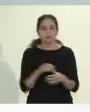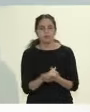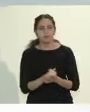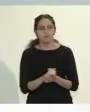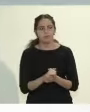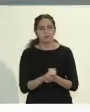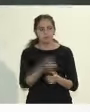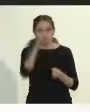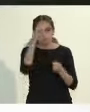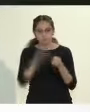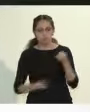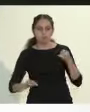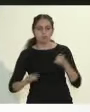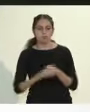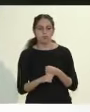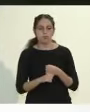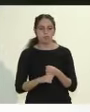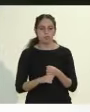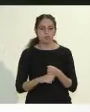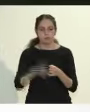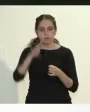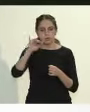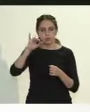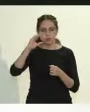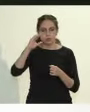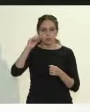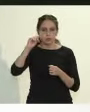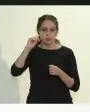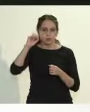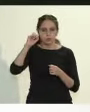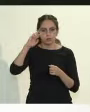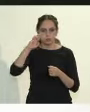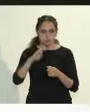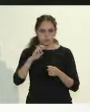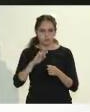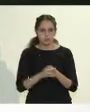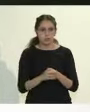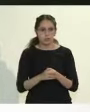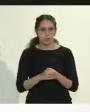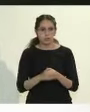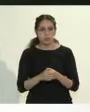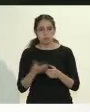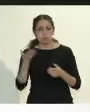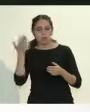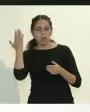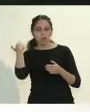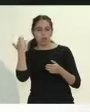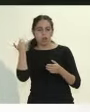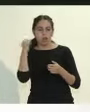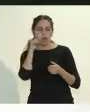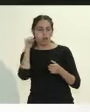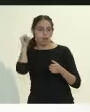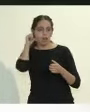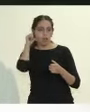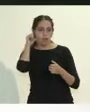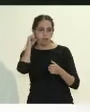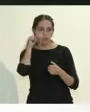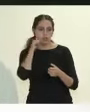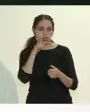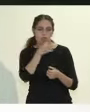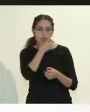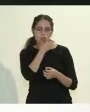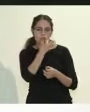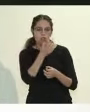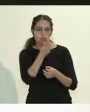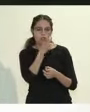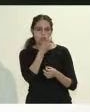finalmente víctor hugo martínez de noticiero san luís potosí luego de un rumor que surgió el día de ayer por parte de trabajadores de servicios de